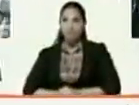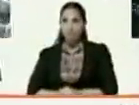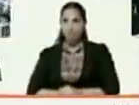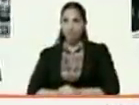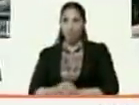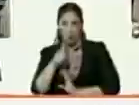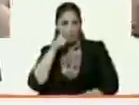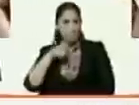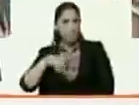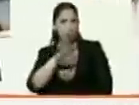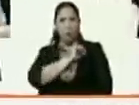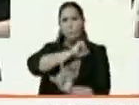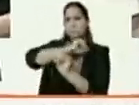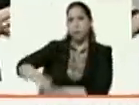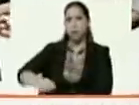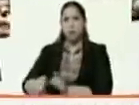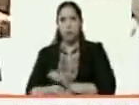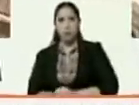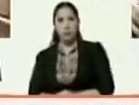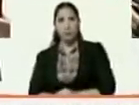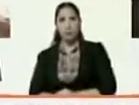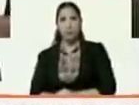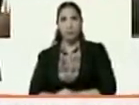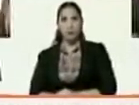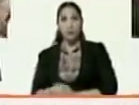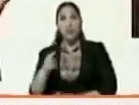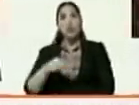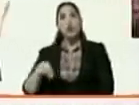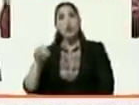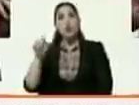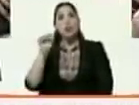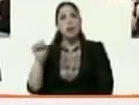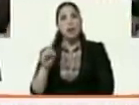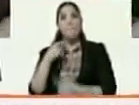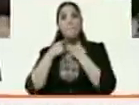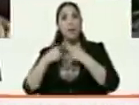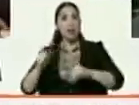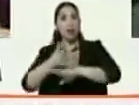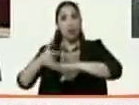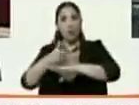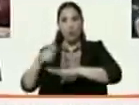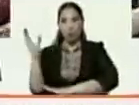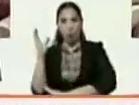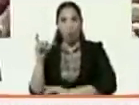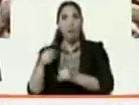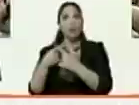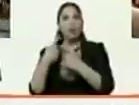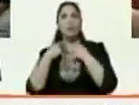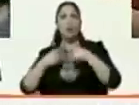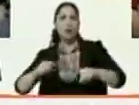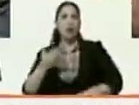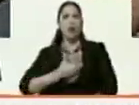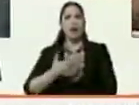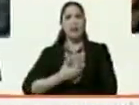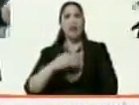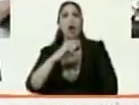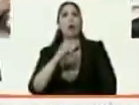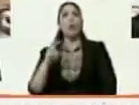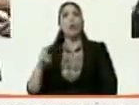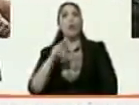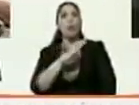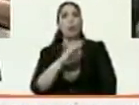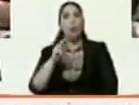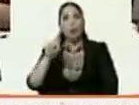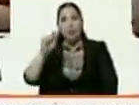El pueblo los derrotó en Norte de Santander. Perdieron la gobernación y perdieron la alcaldía de Cúcuta.